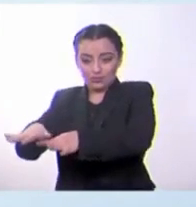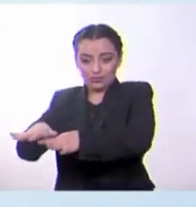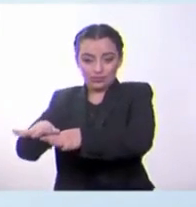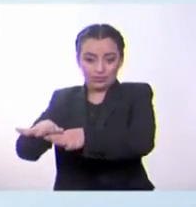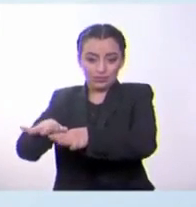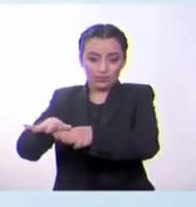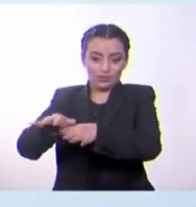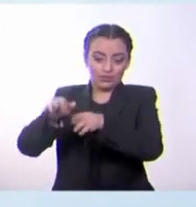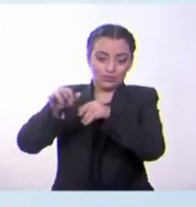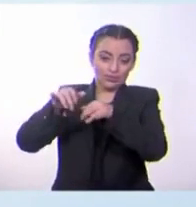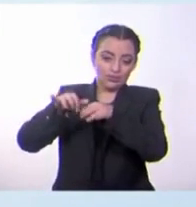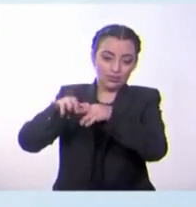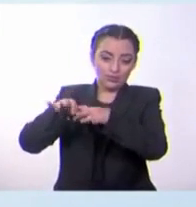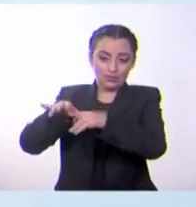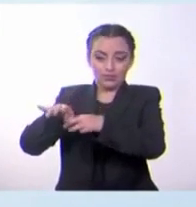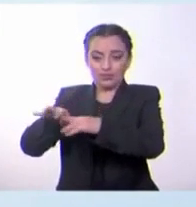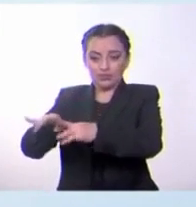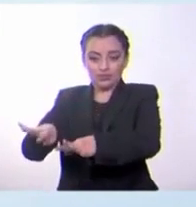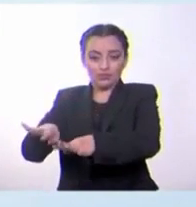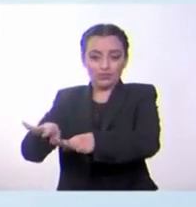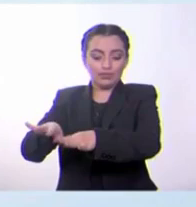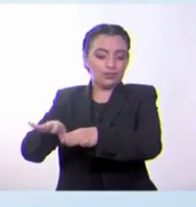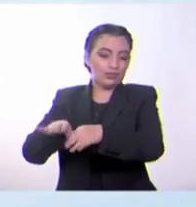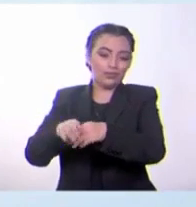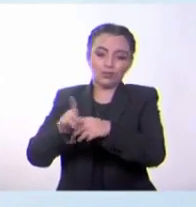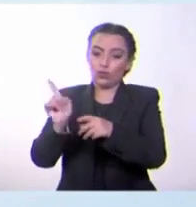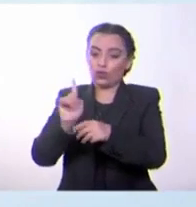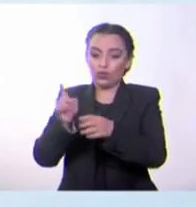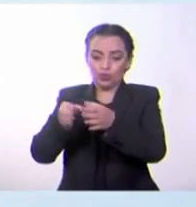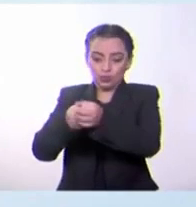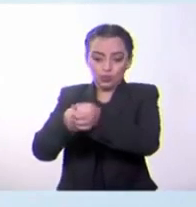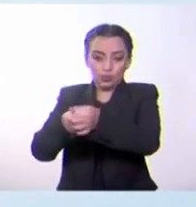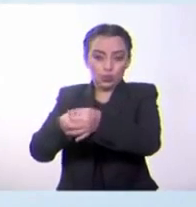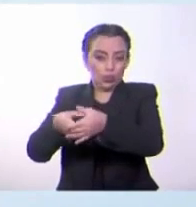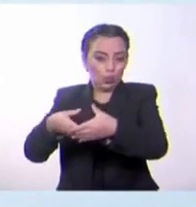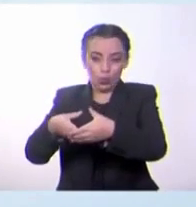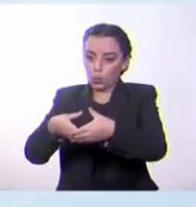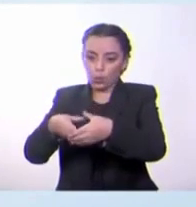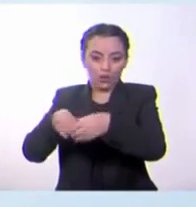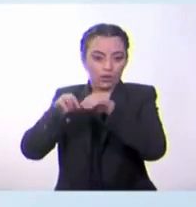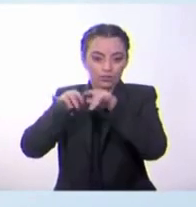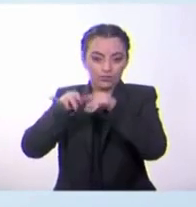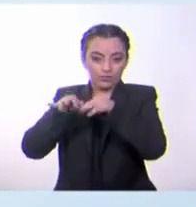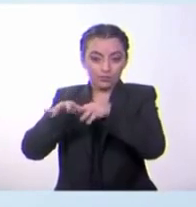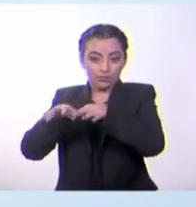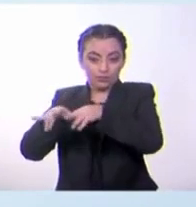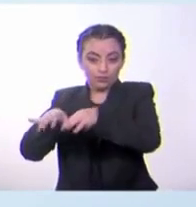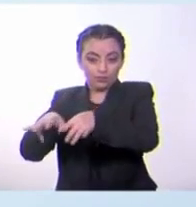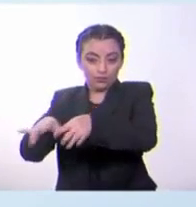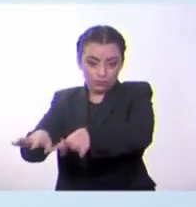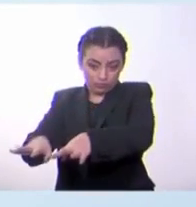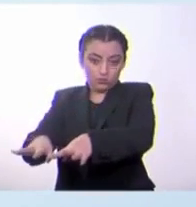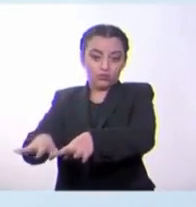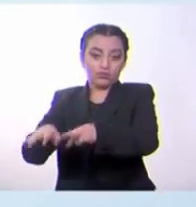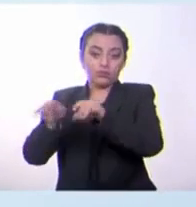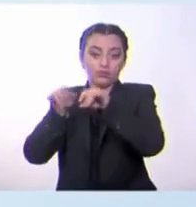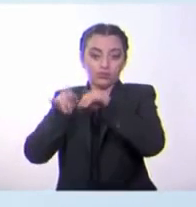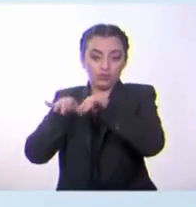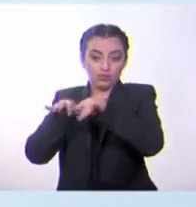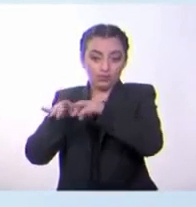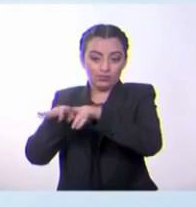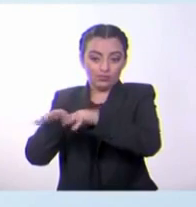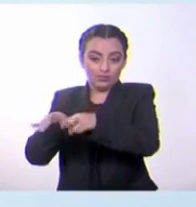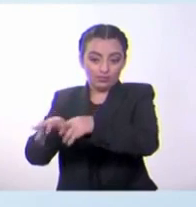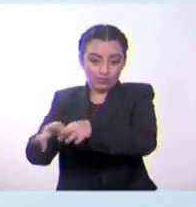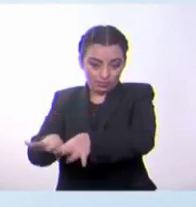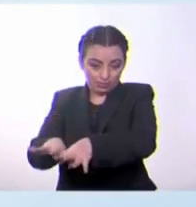se mantenga en este tipo de suelo y el desplazamiento de las partículas